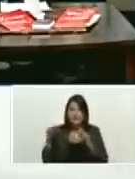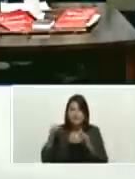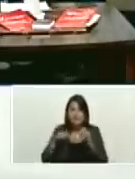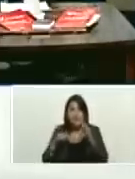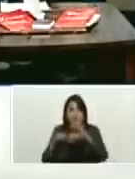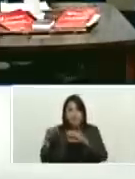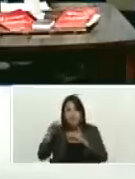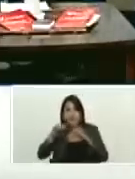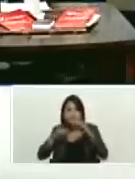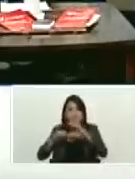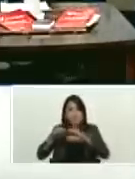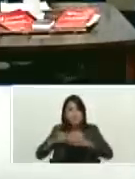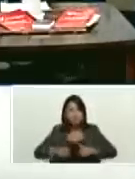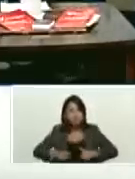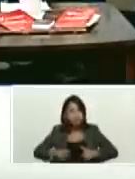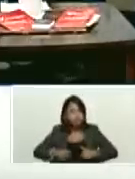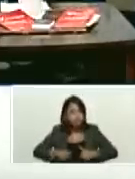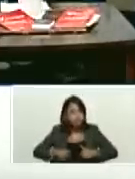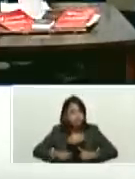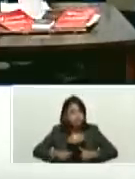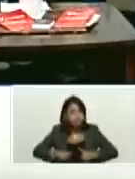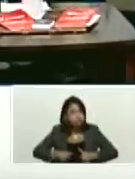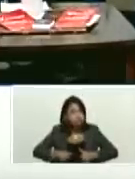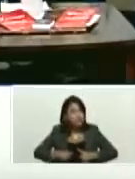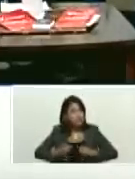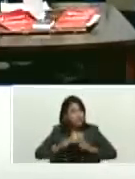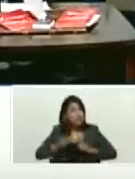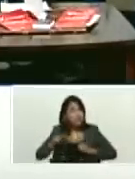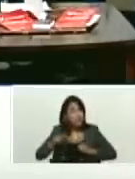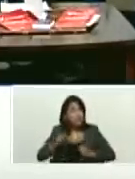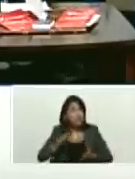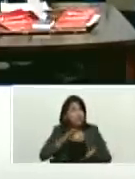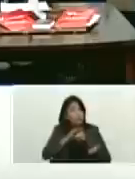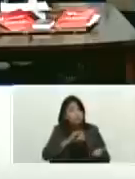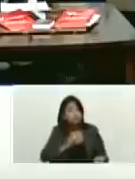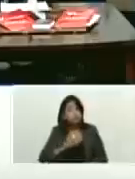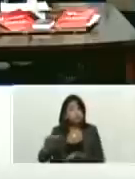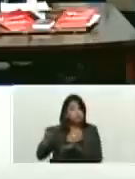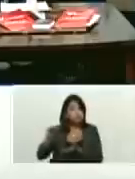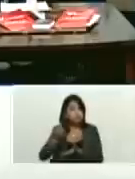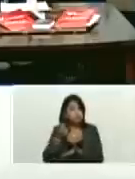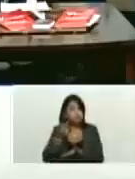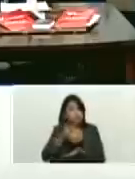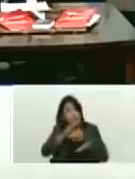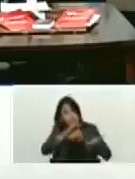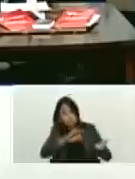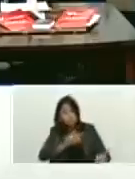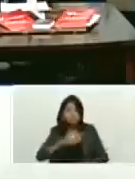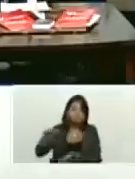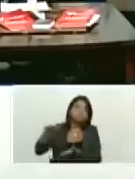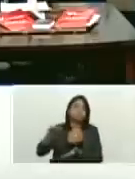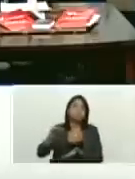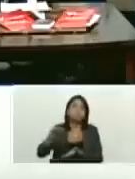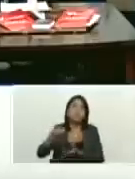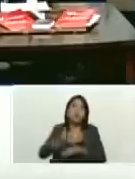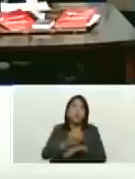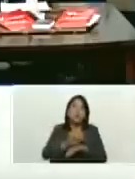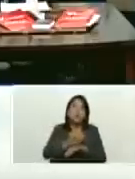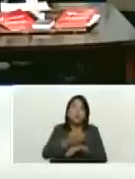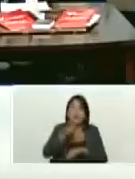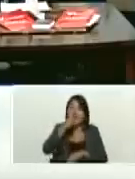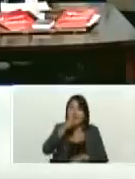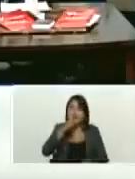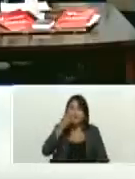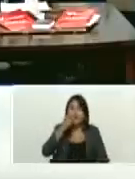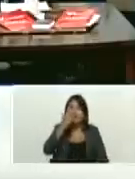un esfuerzo gigantesco. De una inversión que pone el Estado para la vivienda. El año pasado entregamos